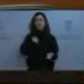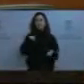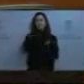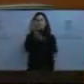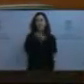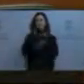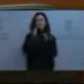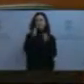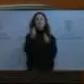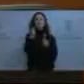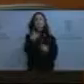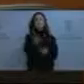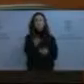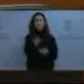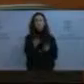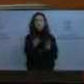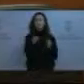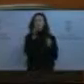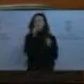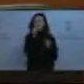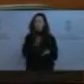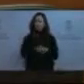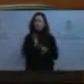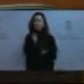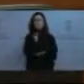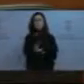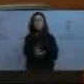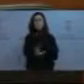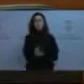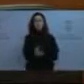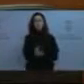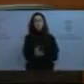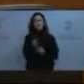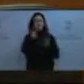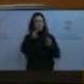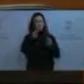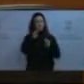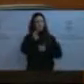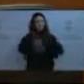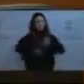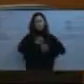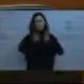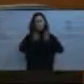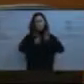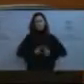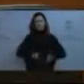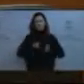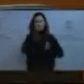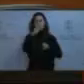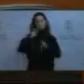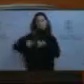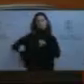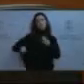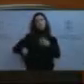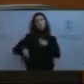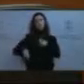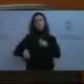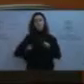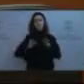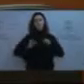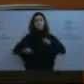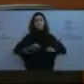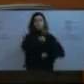bueno, que es positivo apostar por la formación en las organizaciones empresariales de todo el personal, sin distinciones, tanto directivo como